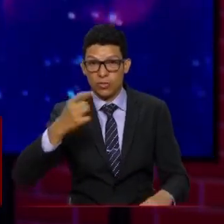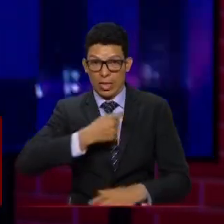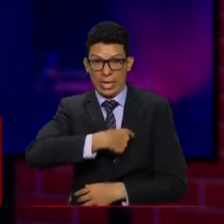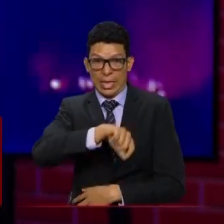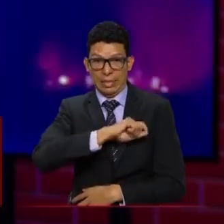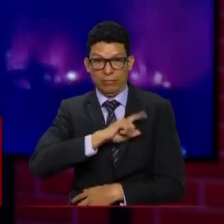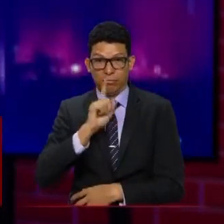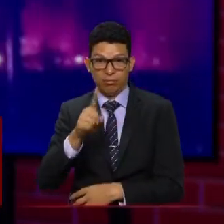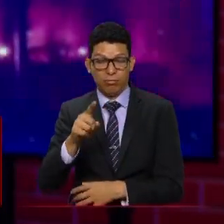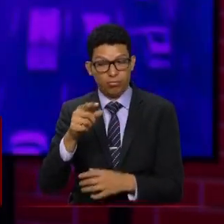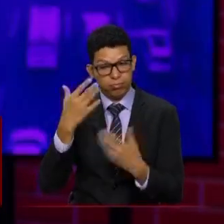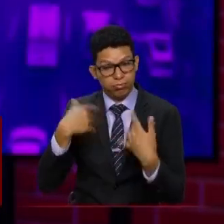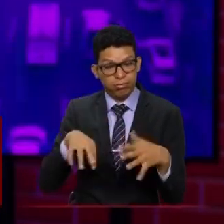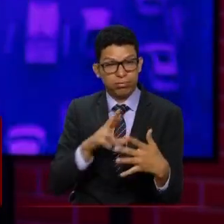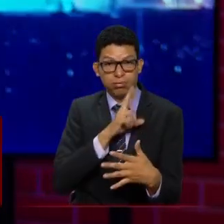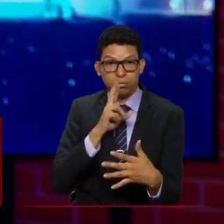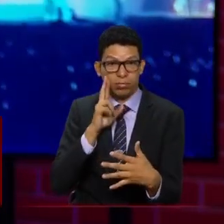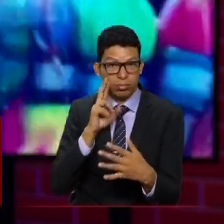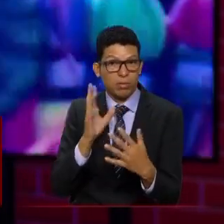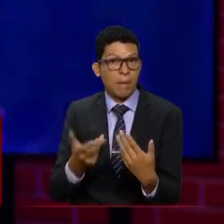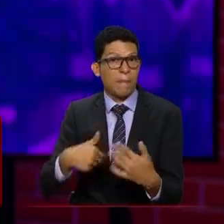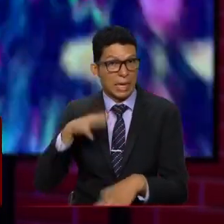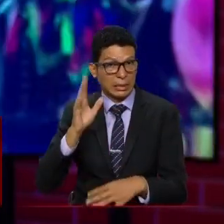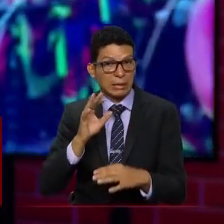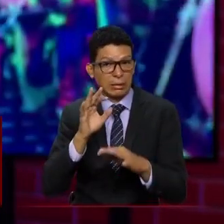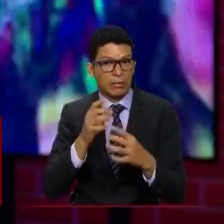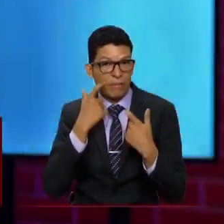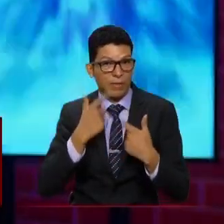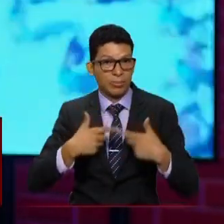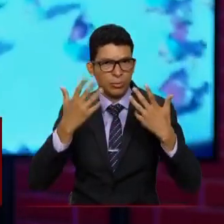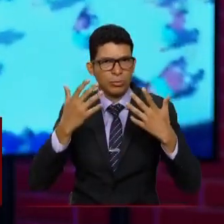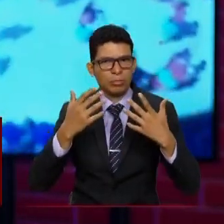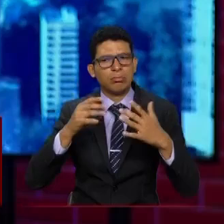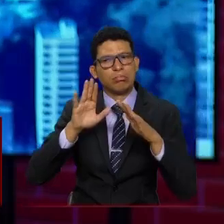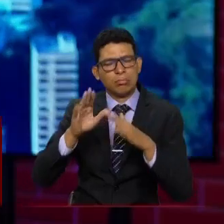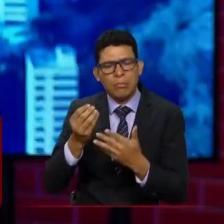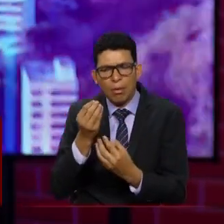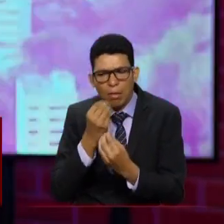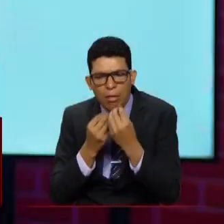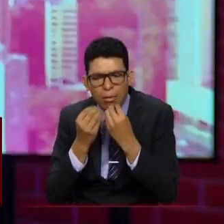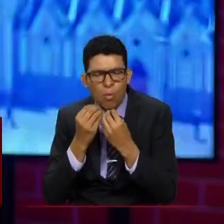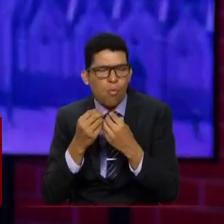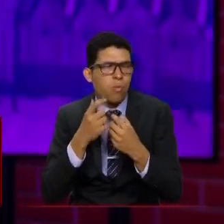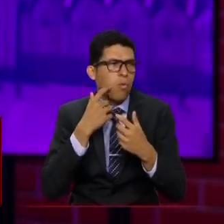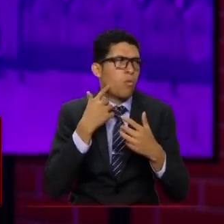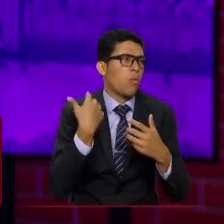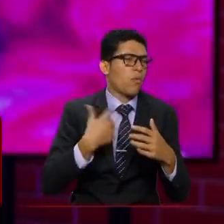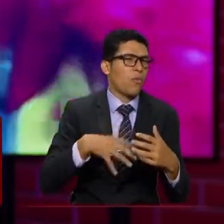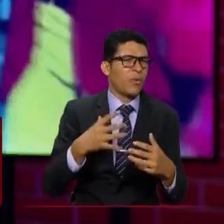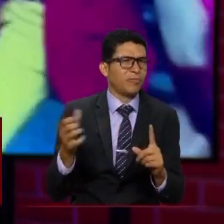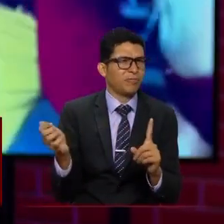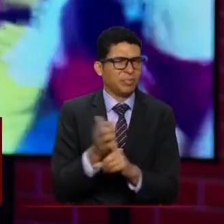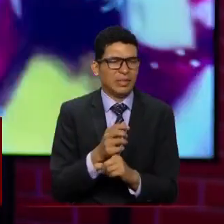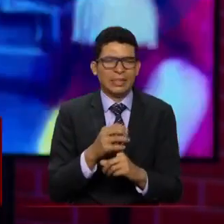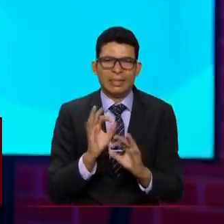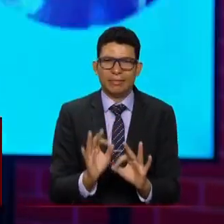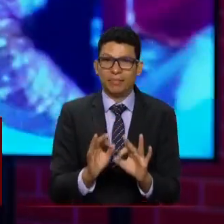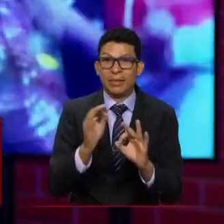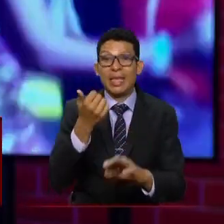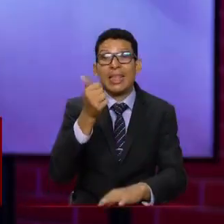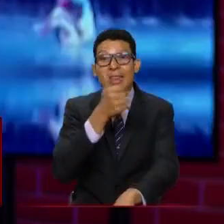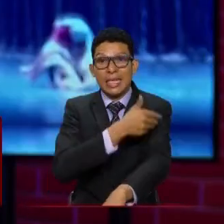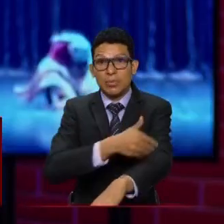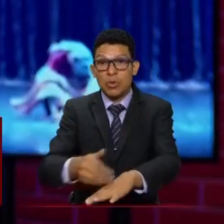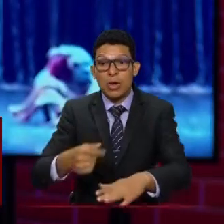más emblemáticos de la gastronomía española. Este plato ha conquistado paladares en todo el mundo con más de 10 millones